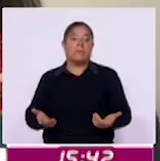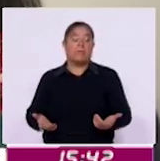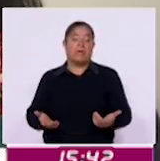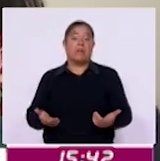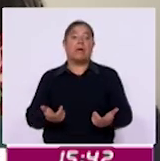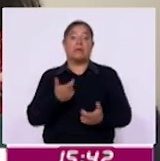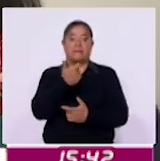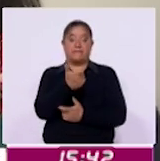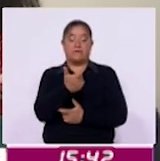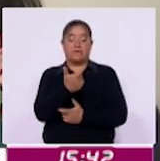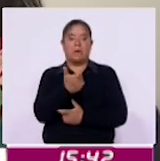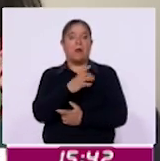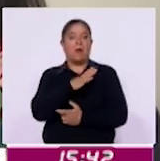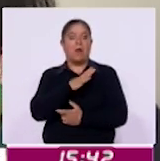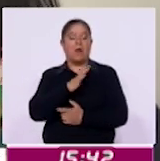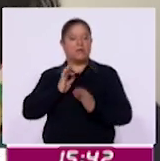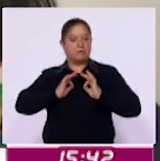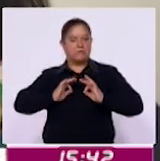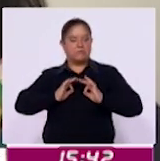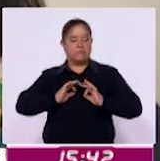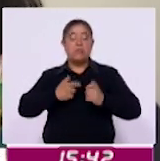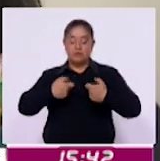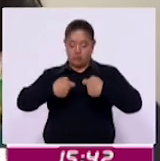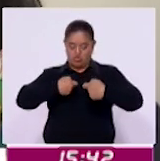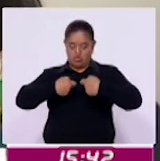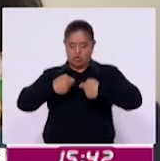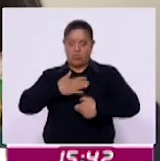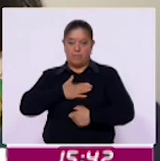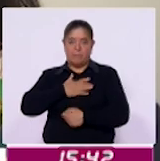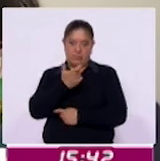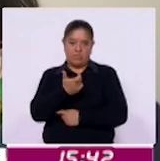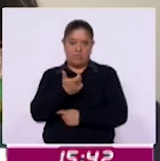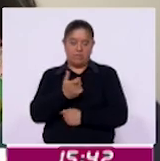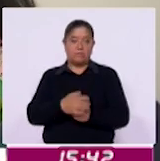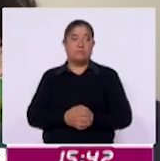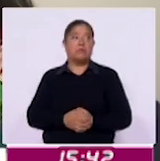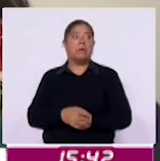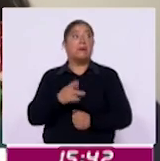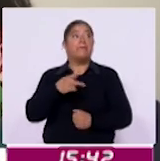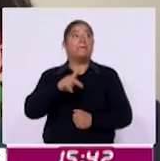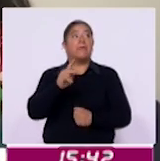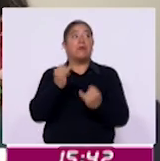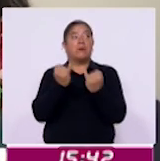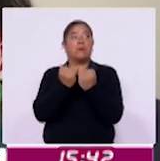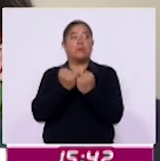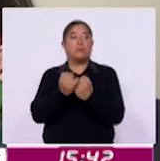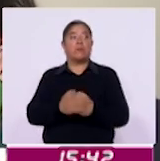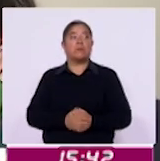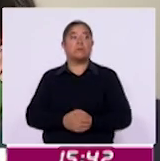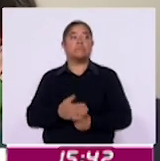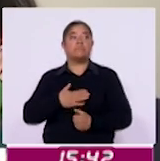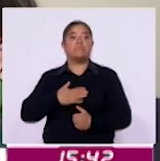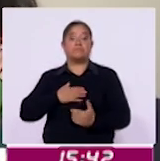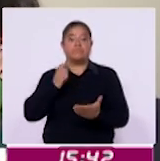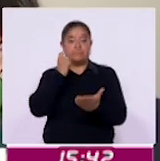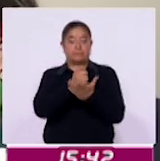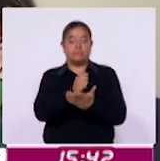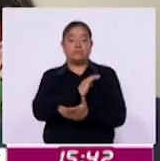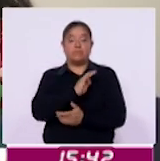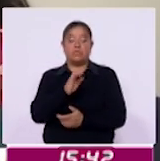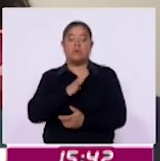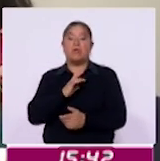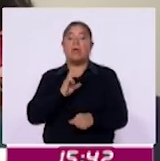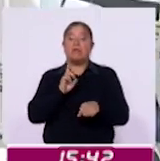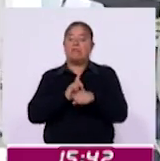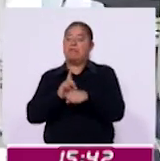nos va a permitir tener un buen control de nuestras finanzas, pero además el poder solventar nuestros gastos